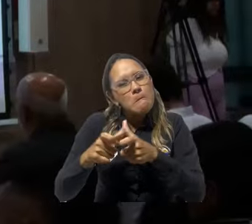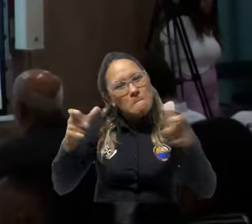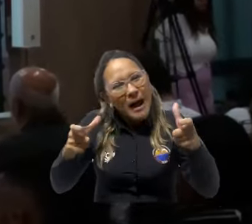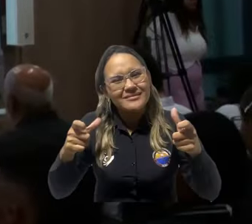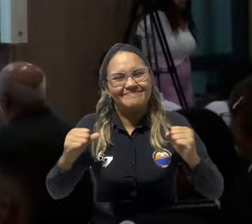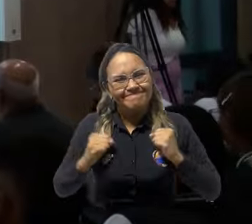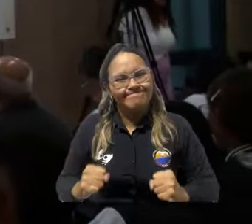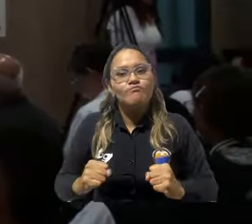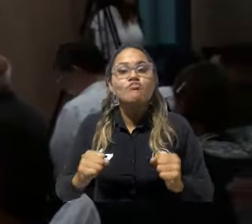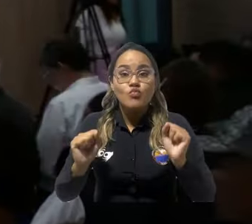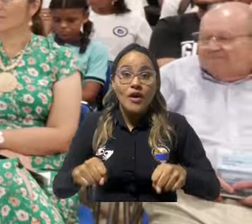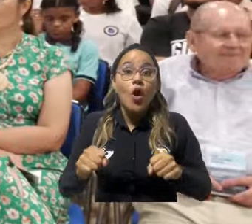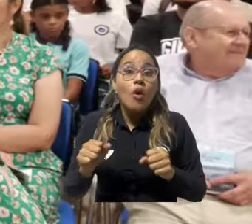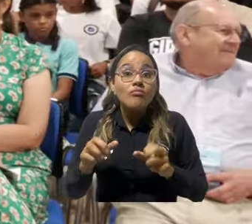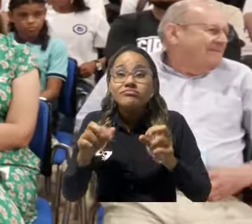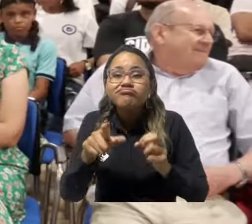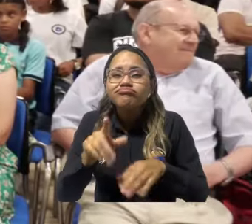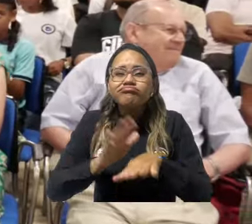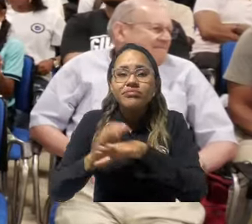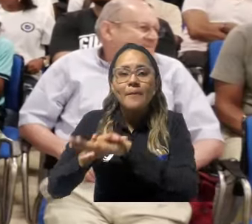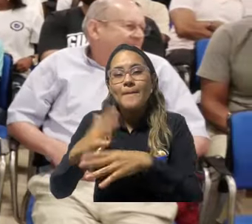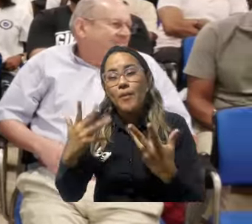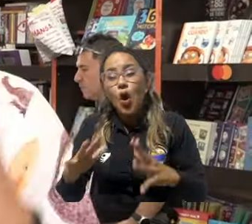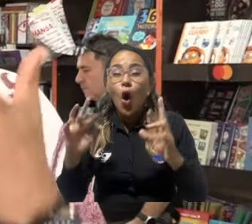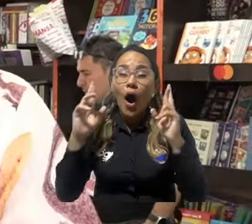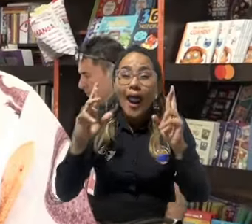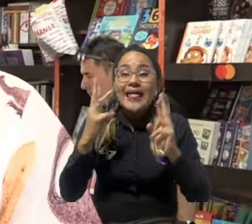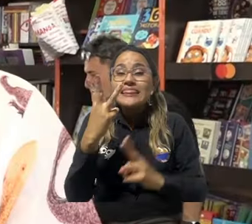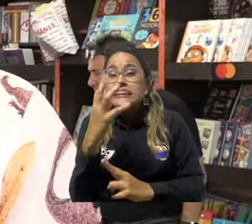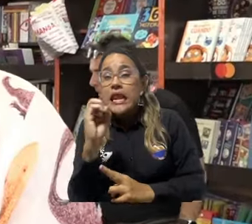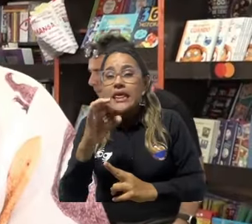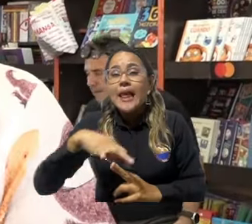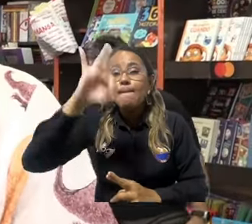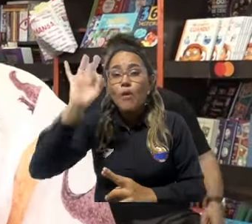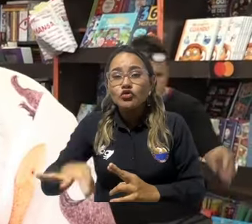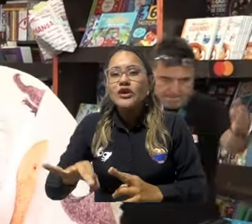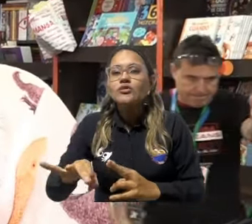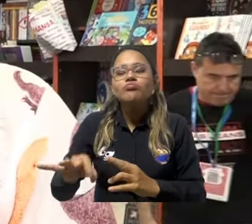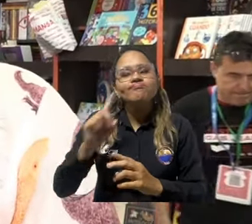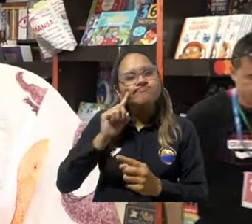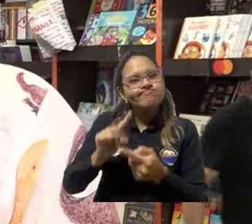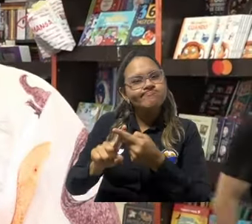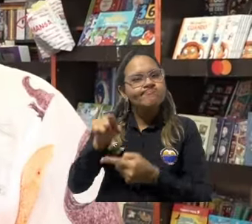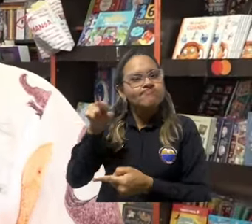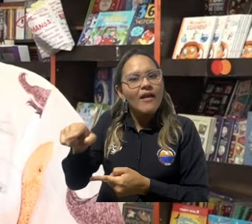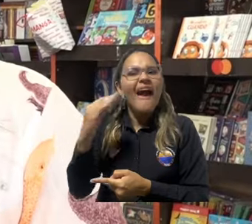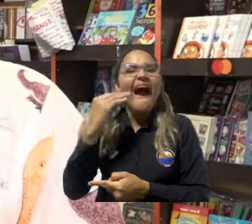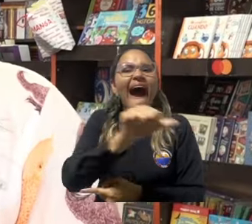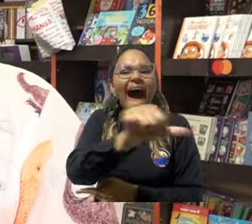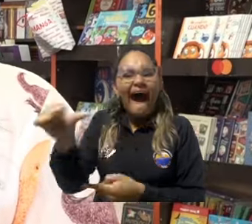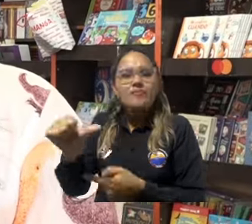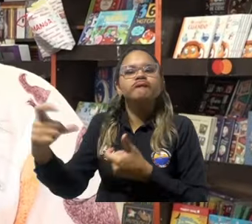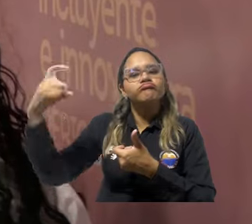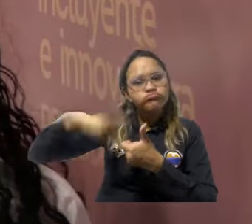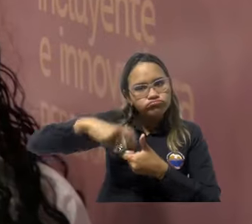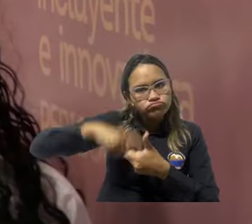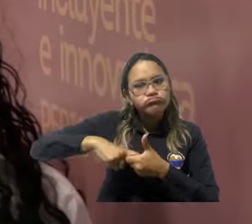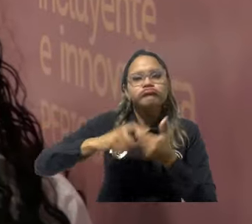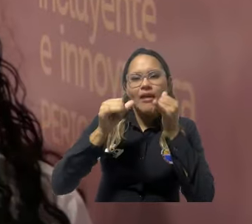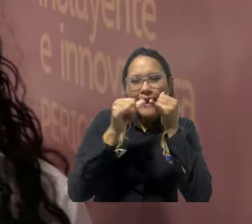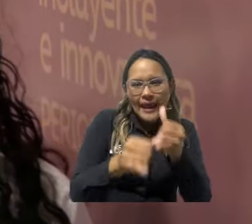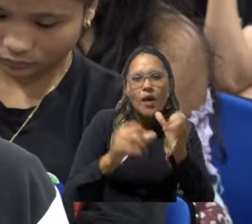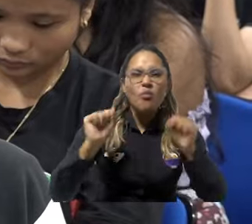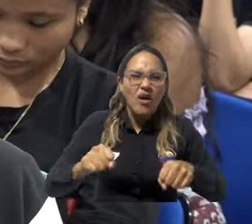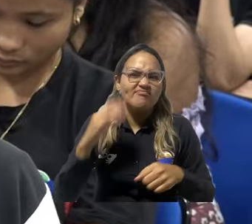proceso de admisión que va a garantizar que como mínimo el 30% de los nuevos cupos que se generen con este programa sean para mujeres. Mujeres del territorio